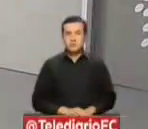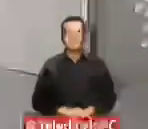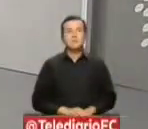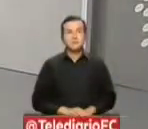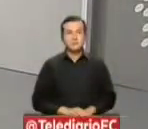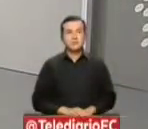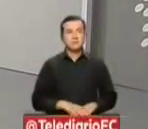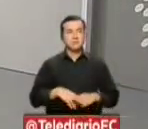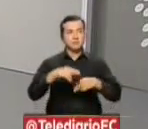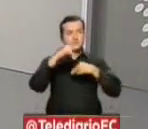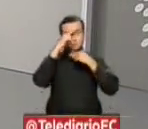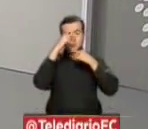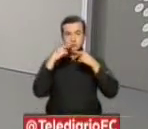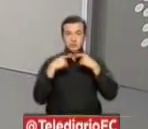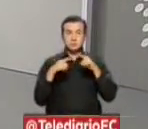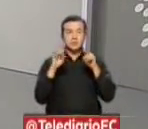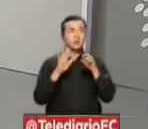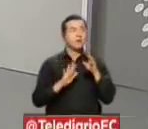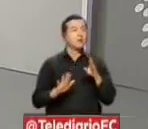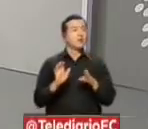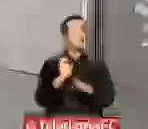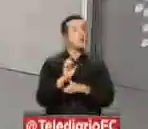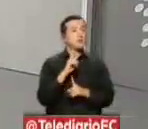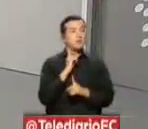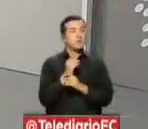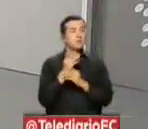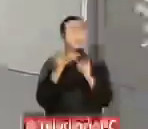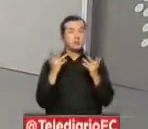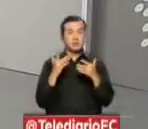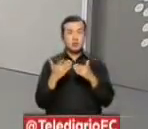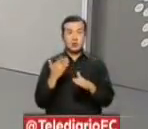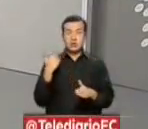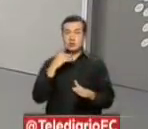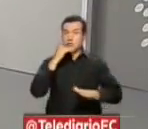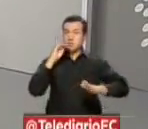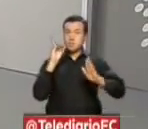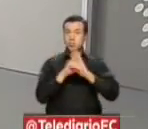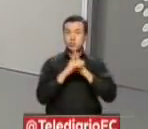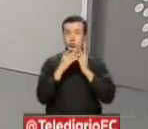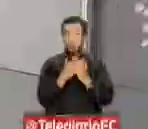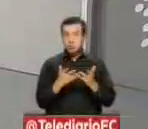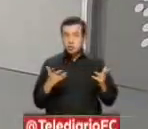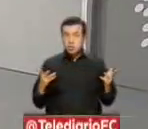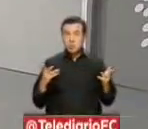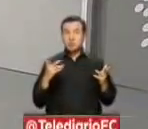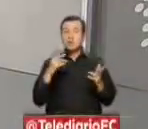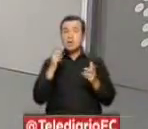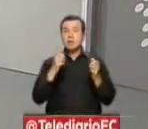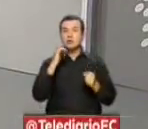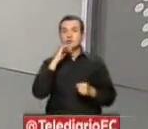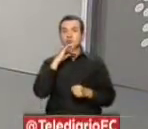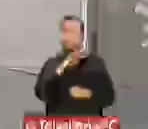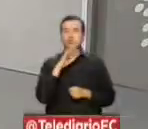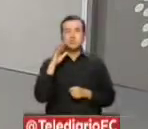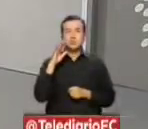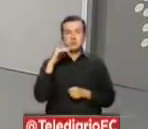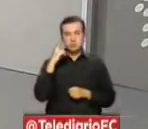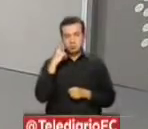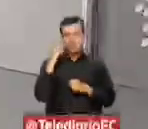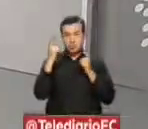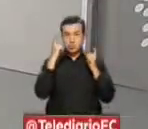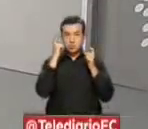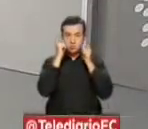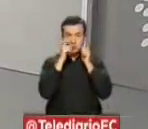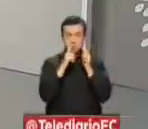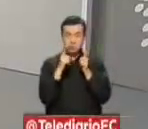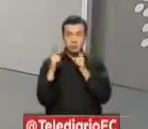Volvemos con más noticias ya en nuestro territorio. Tras las recientes denuncias de productos lácteos contaminados, la Agencia Nacional de Regulación, Control y